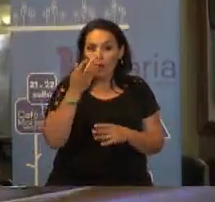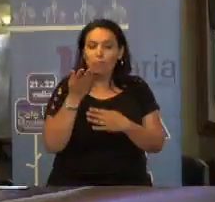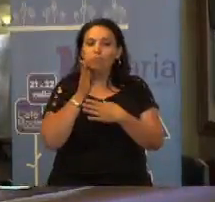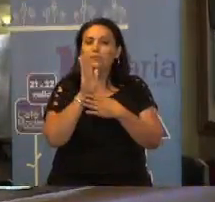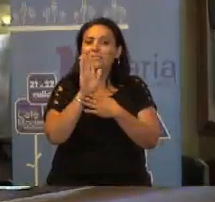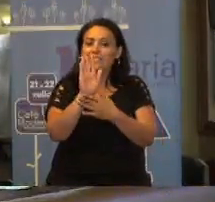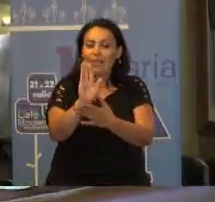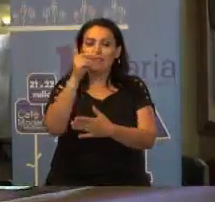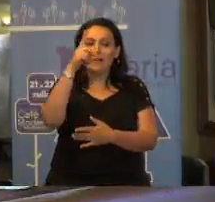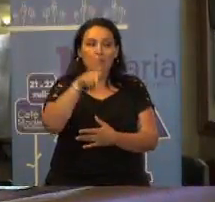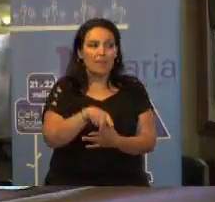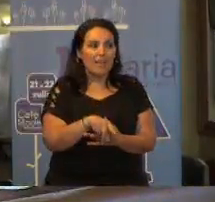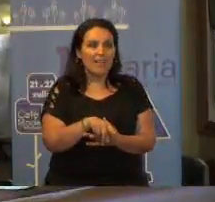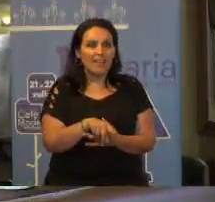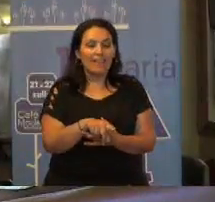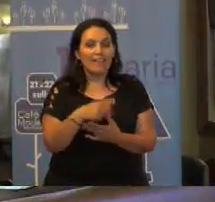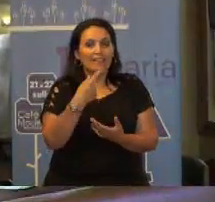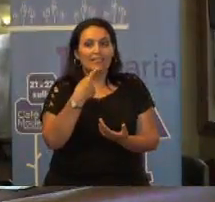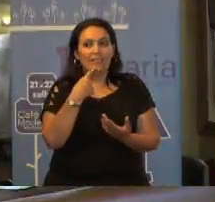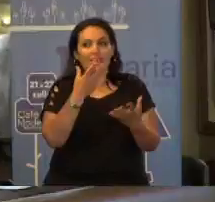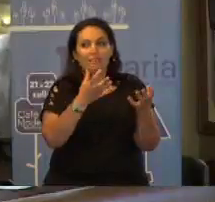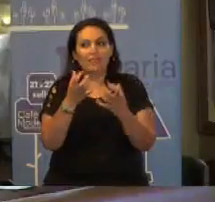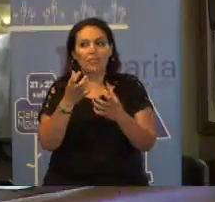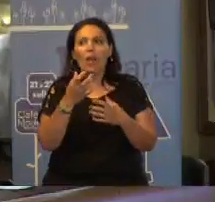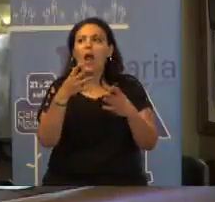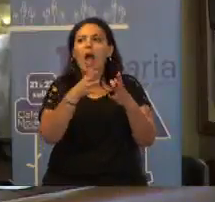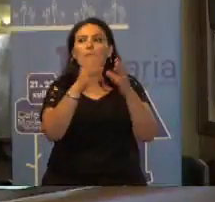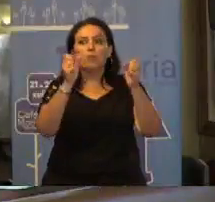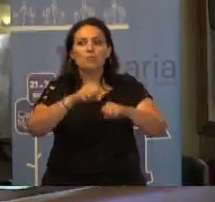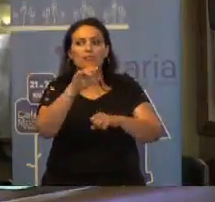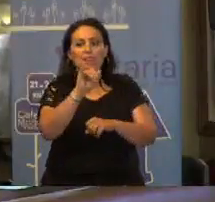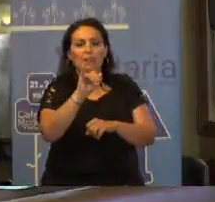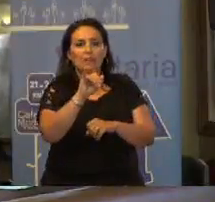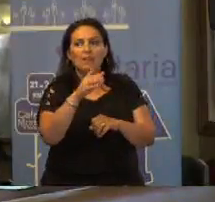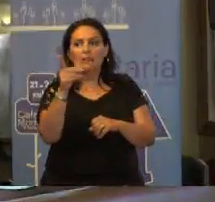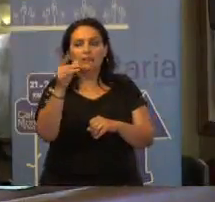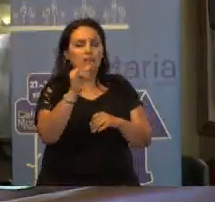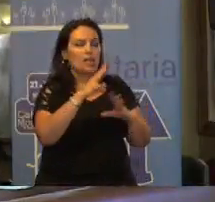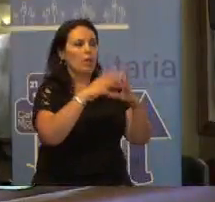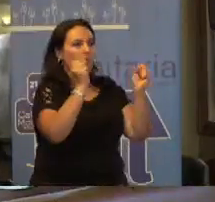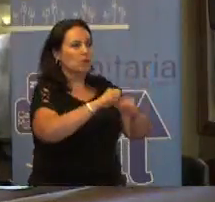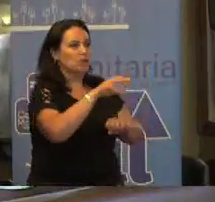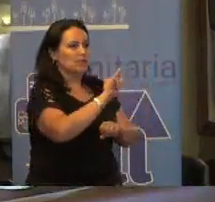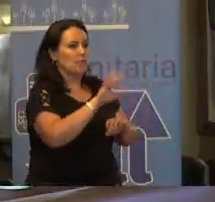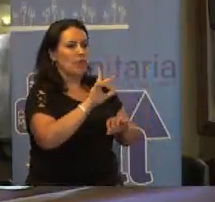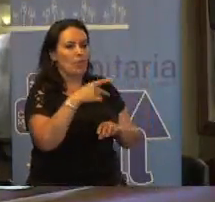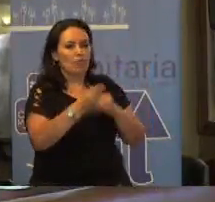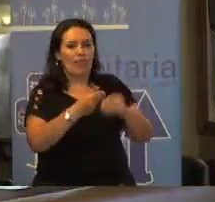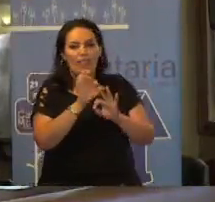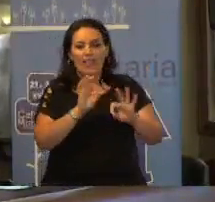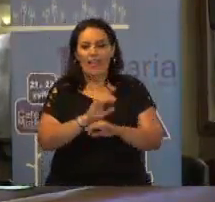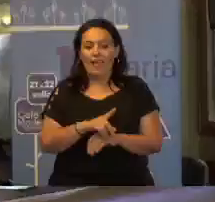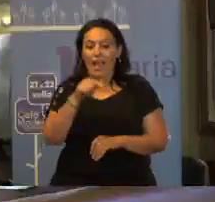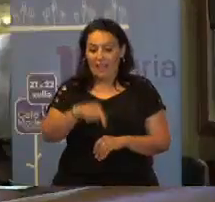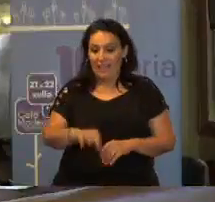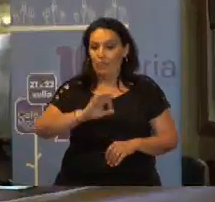non conseguiron que se levase a bo porto, aprobouse, pero non se fixo nada. En Pontevedra